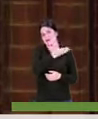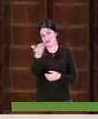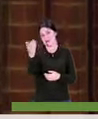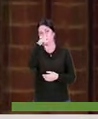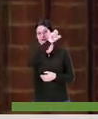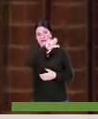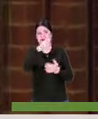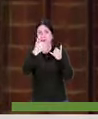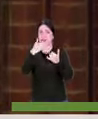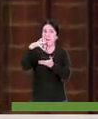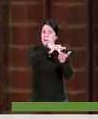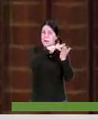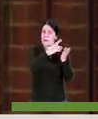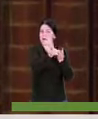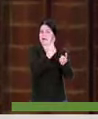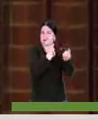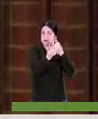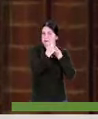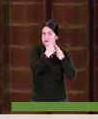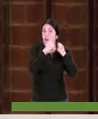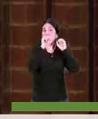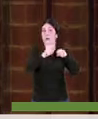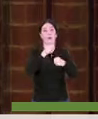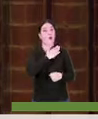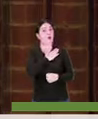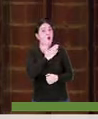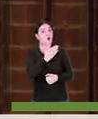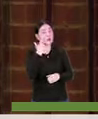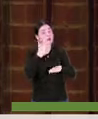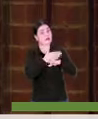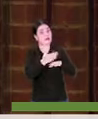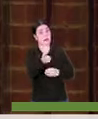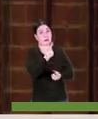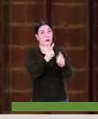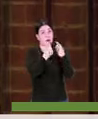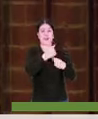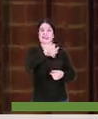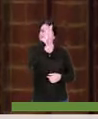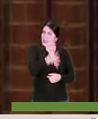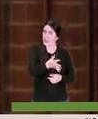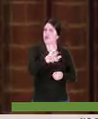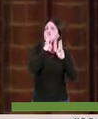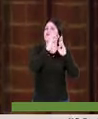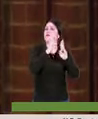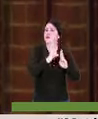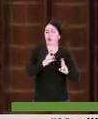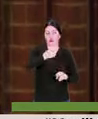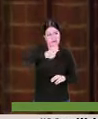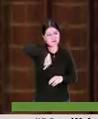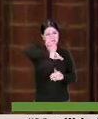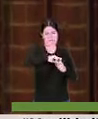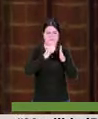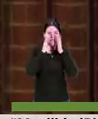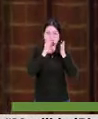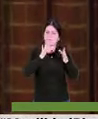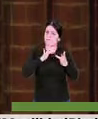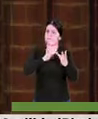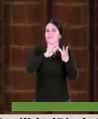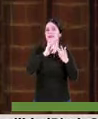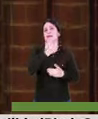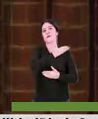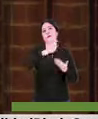participado, a la espera de sus nuevas preguntas, con la seguridad de que van a tener las respuestas. y estaremos permanentemente en contacto con la comunidad